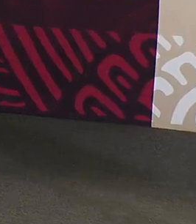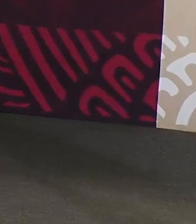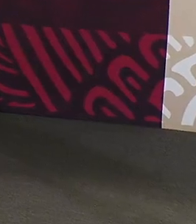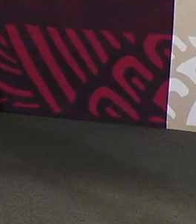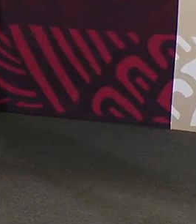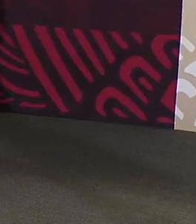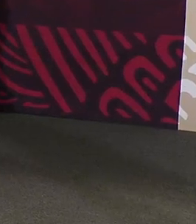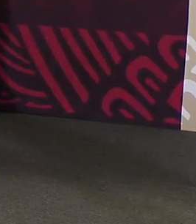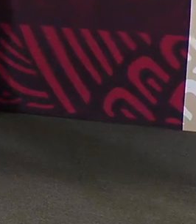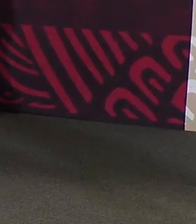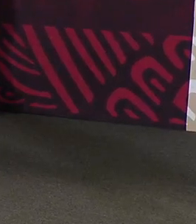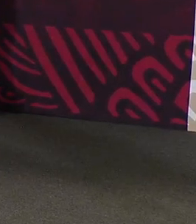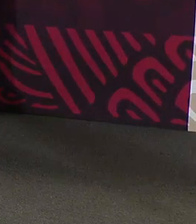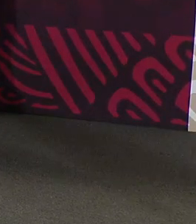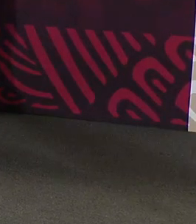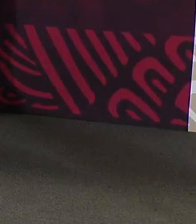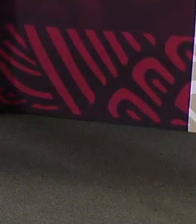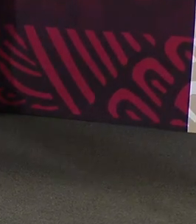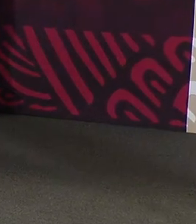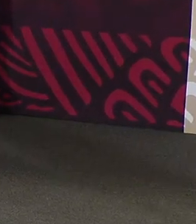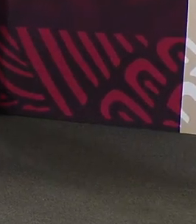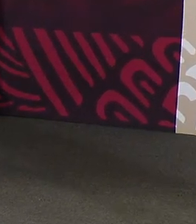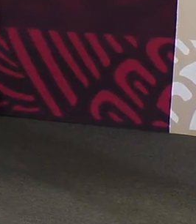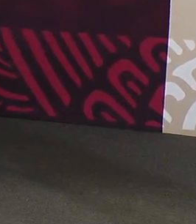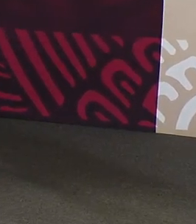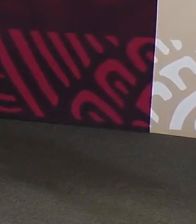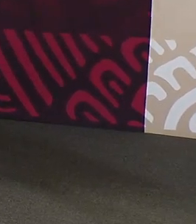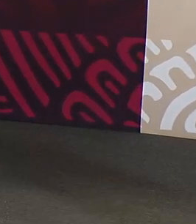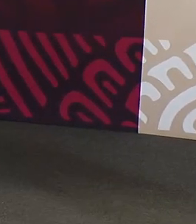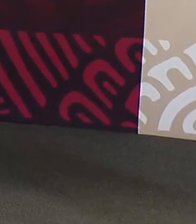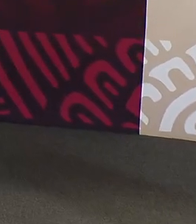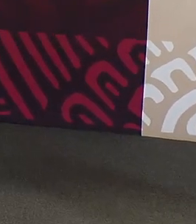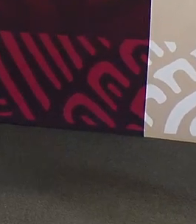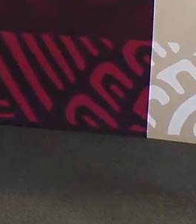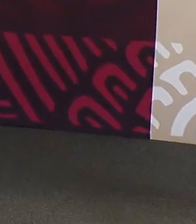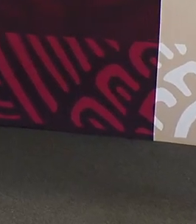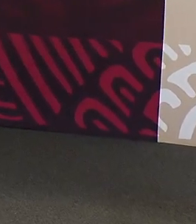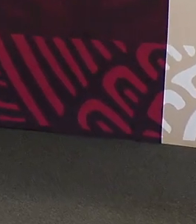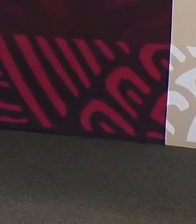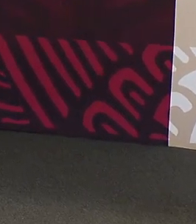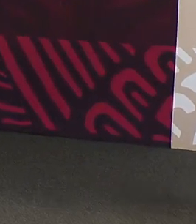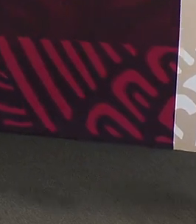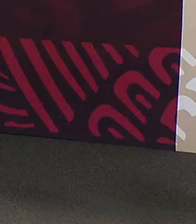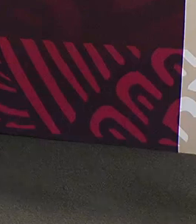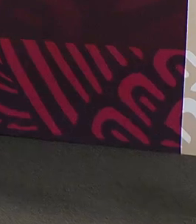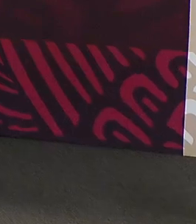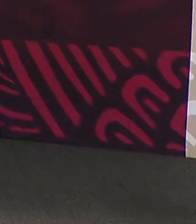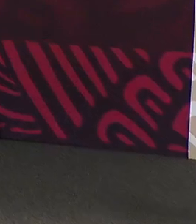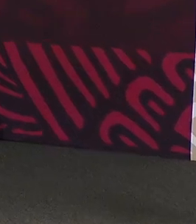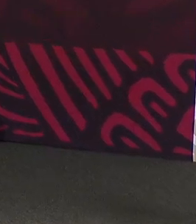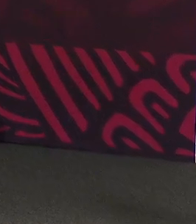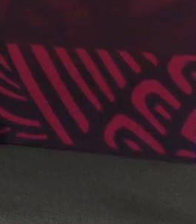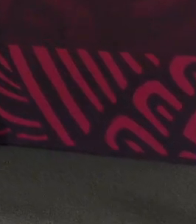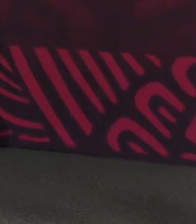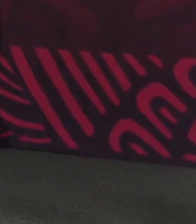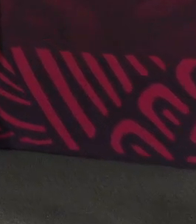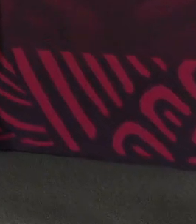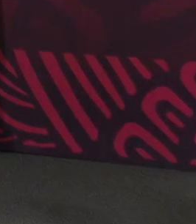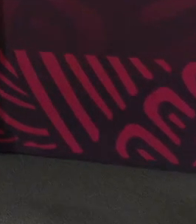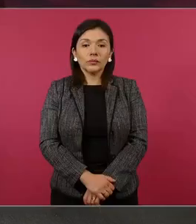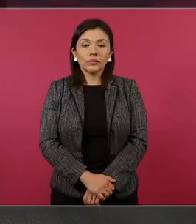ánimo pues vamos a informar hoy sobre todo el programa